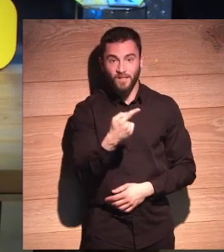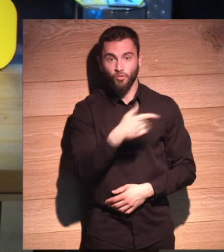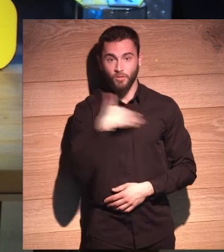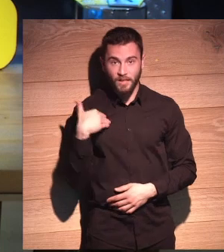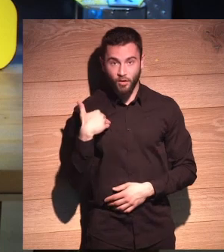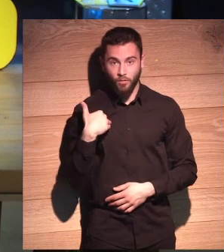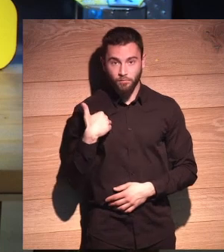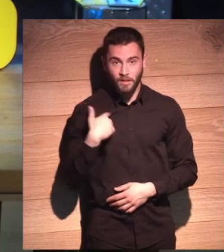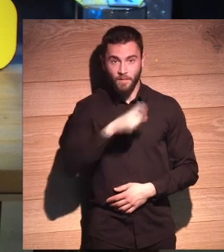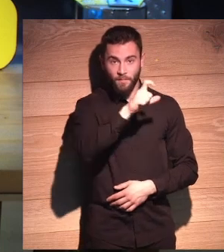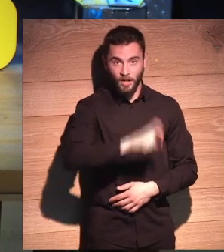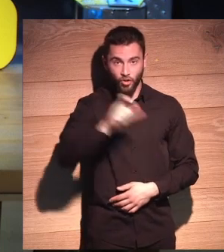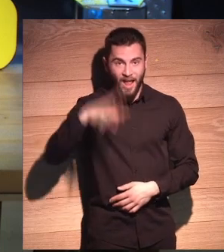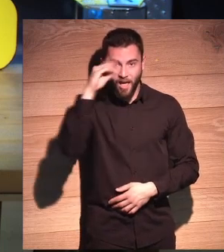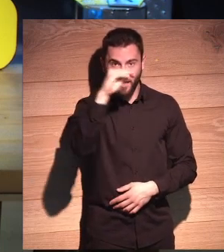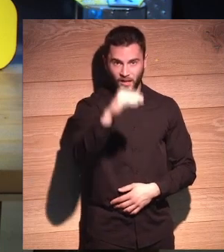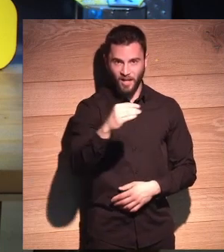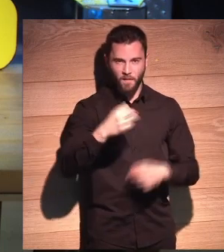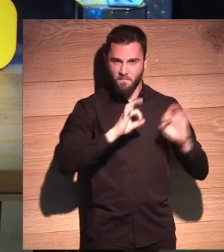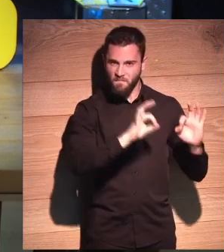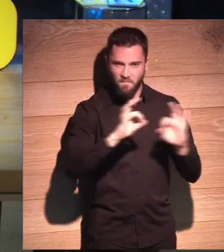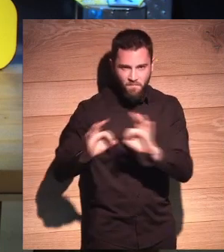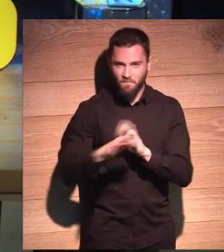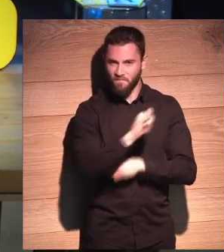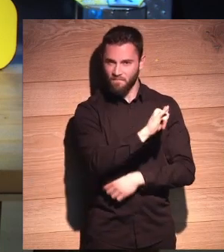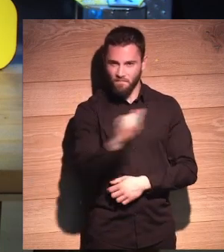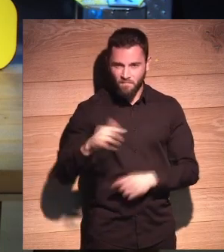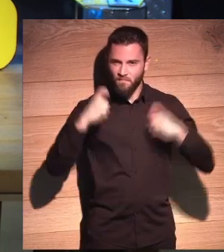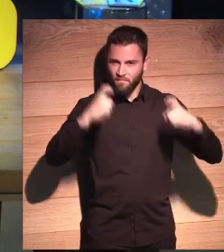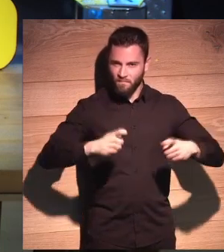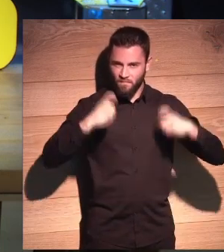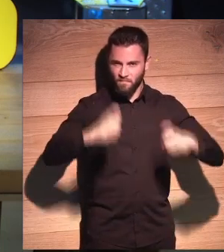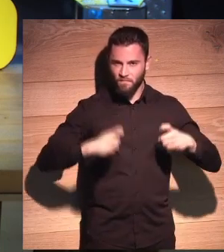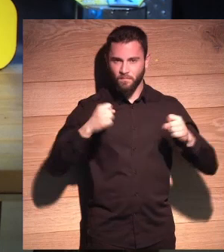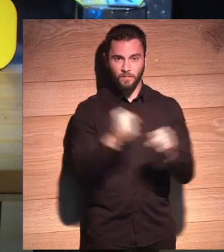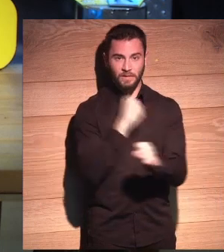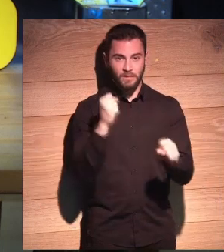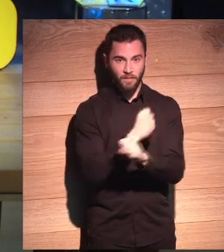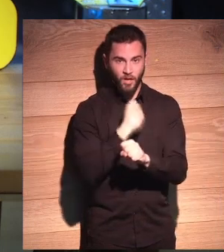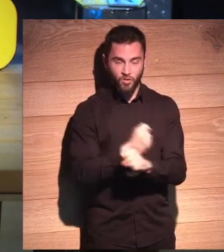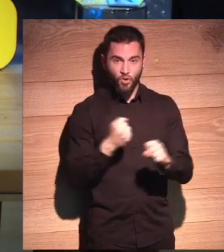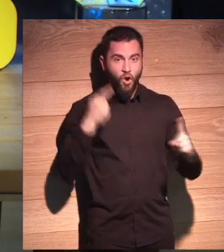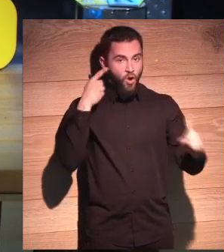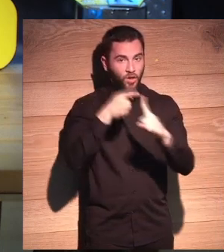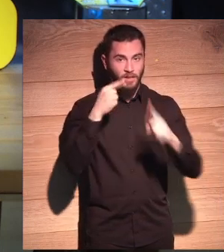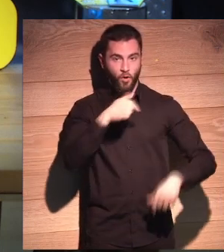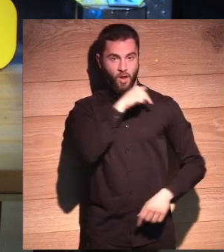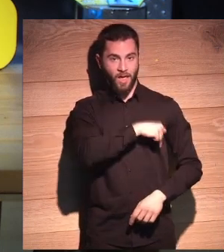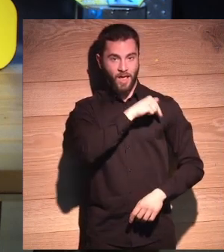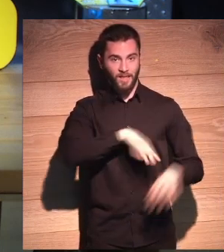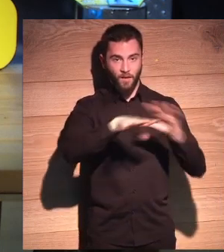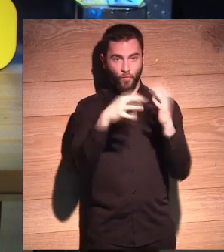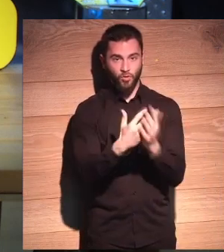que hay gente muy inteligente y muy preparada que está trabajando para que la ética en el